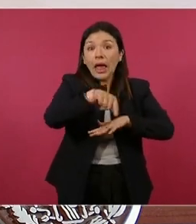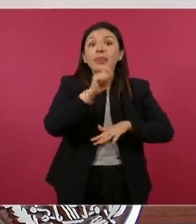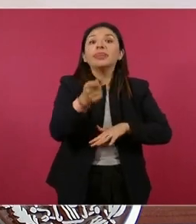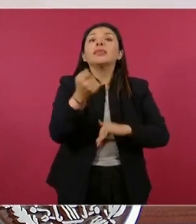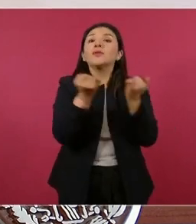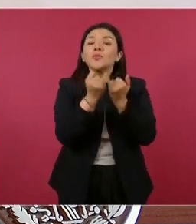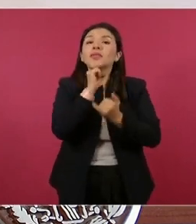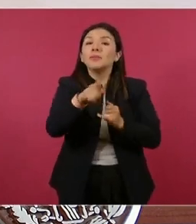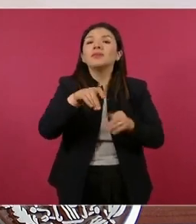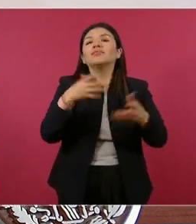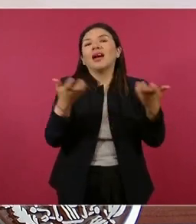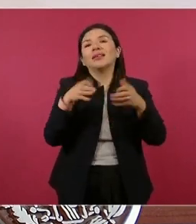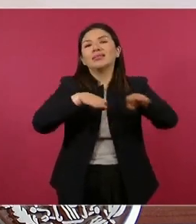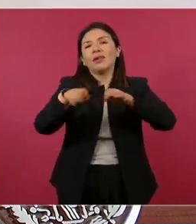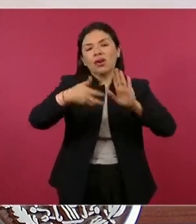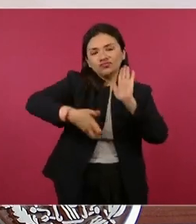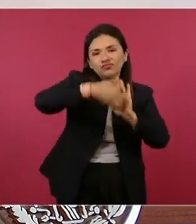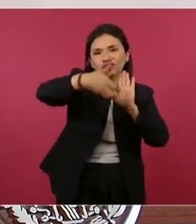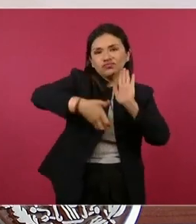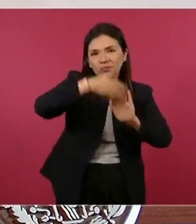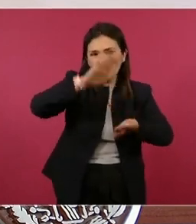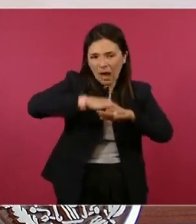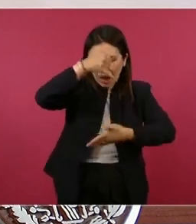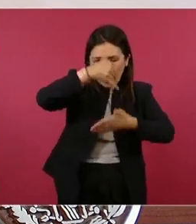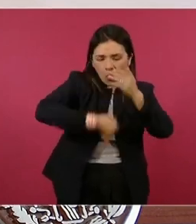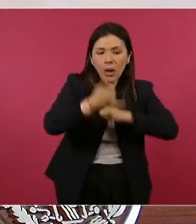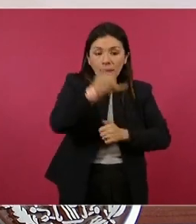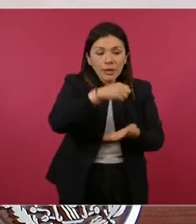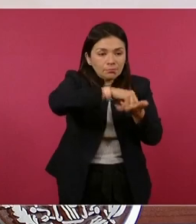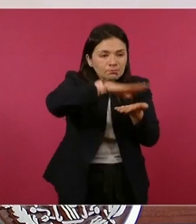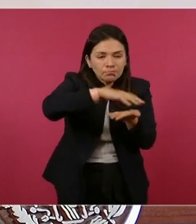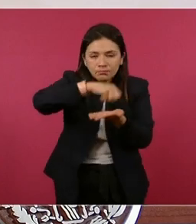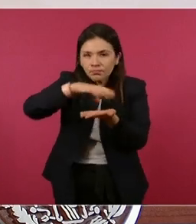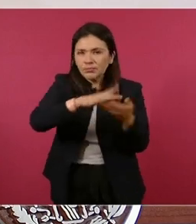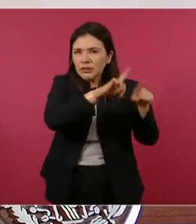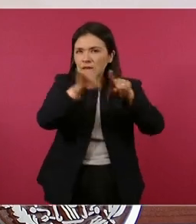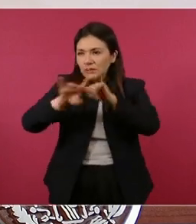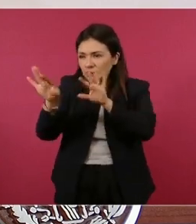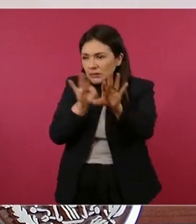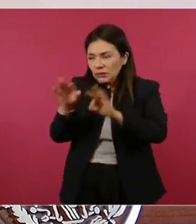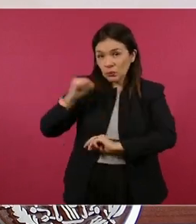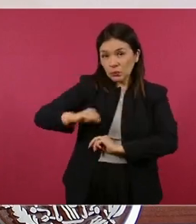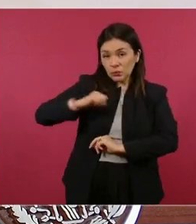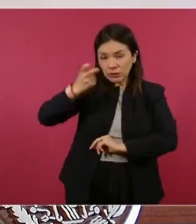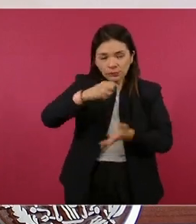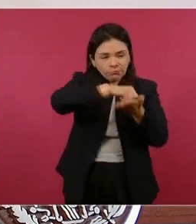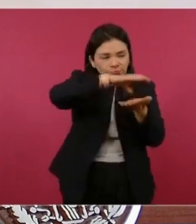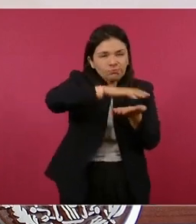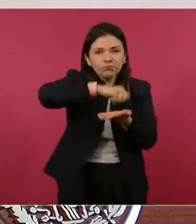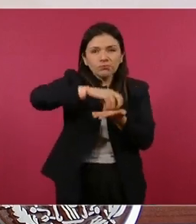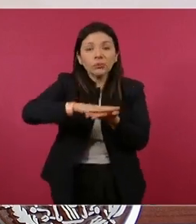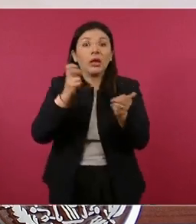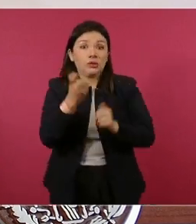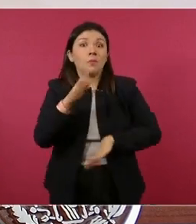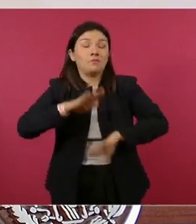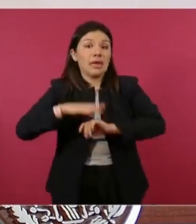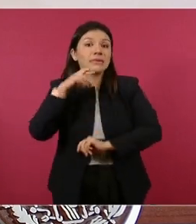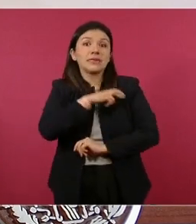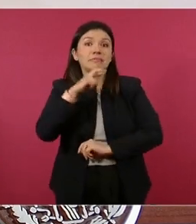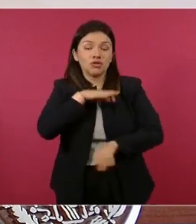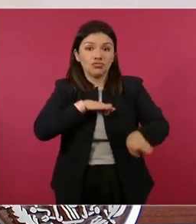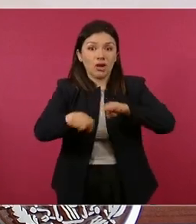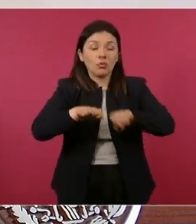desarrollar tareas de excavación y registro de los materiales arqueológicos. Eso lo hacemos con celeridad,